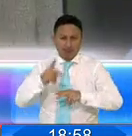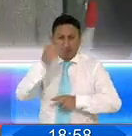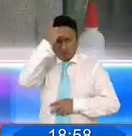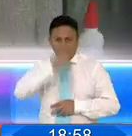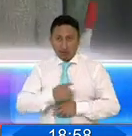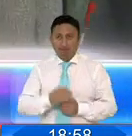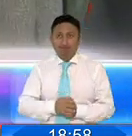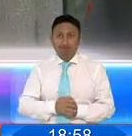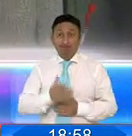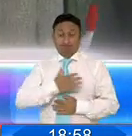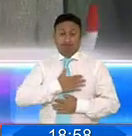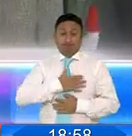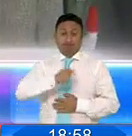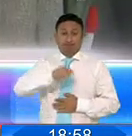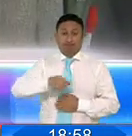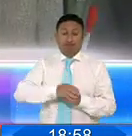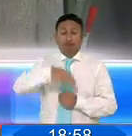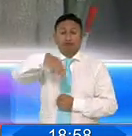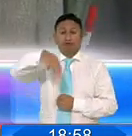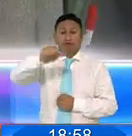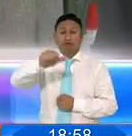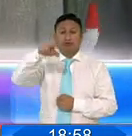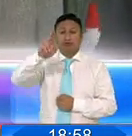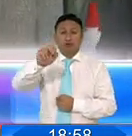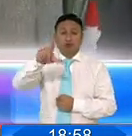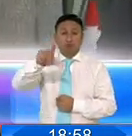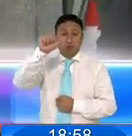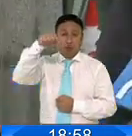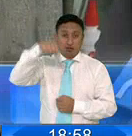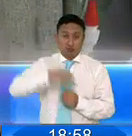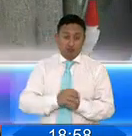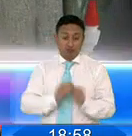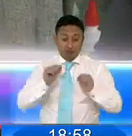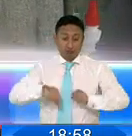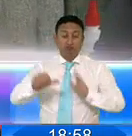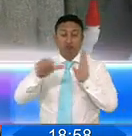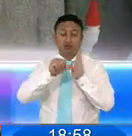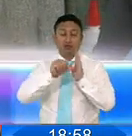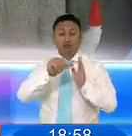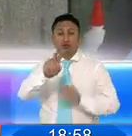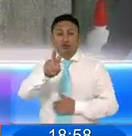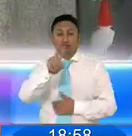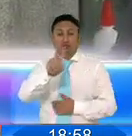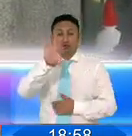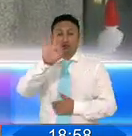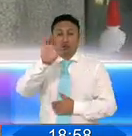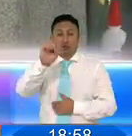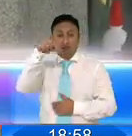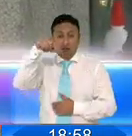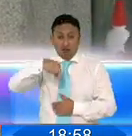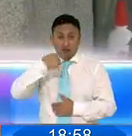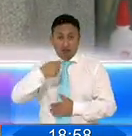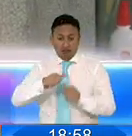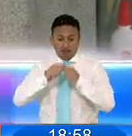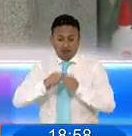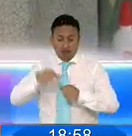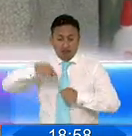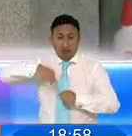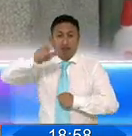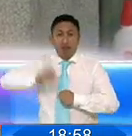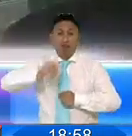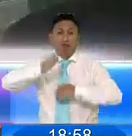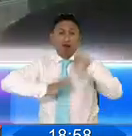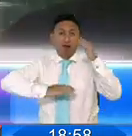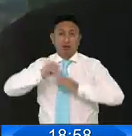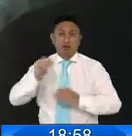En el caso de mi defendido Manuel Fontana, la indebida aplicación del artículo 290 conlleva que se ratifique su estado de